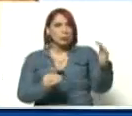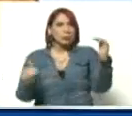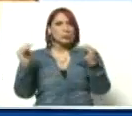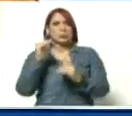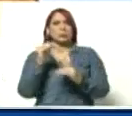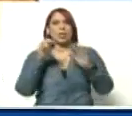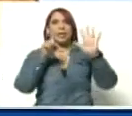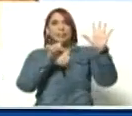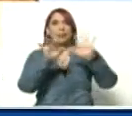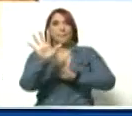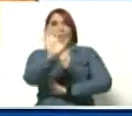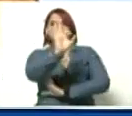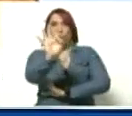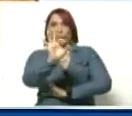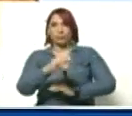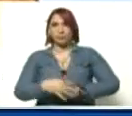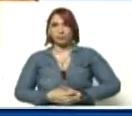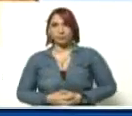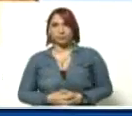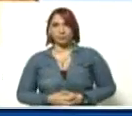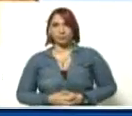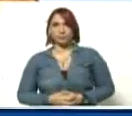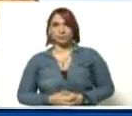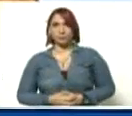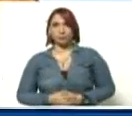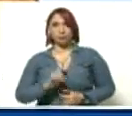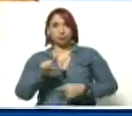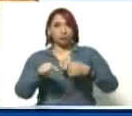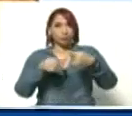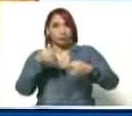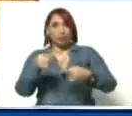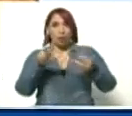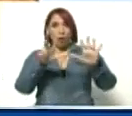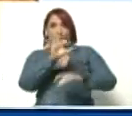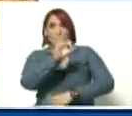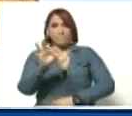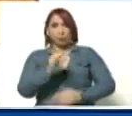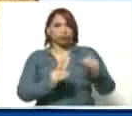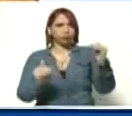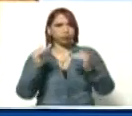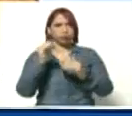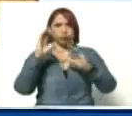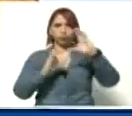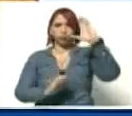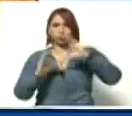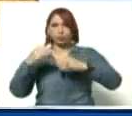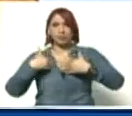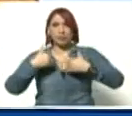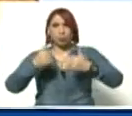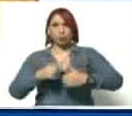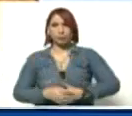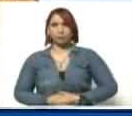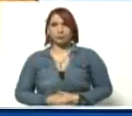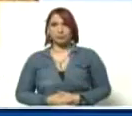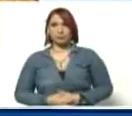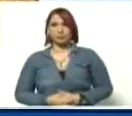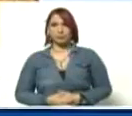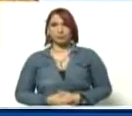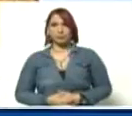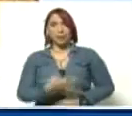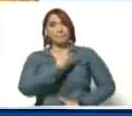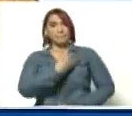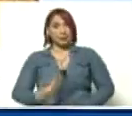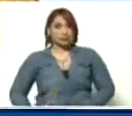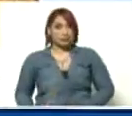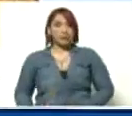un 65%. Luego tenemos un 8% de incremento en ciencia de la salud. El presidente nos ha